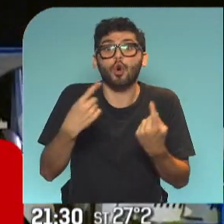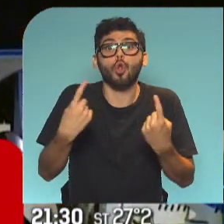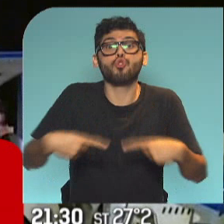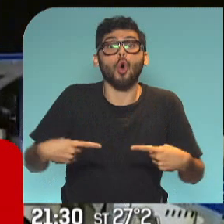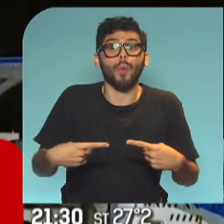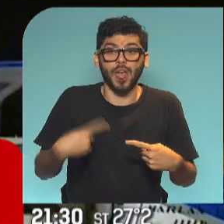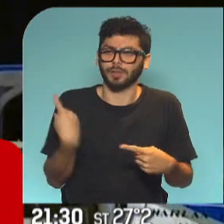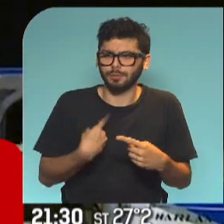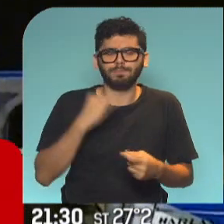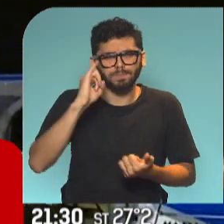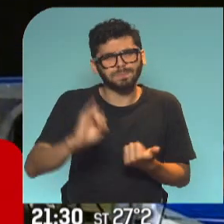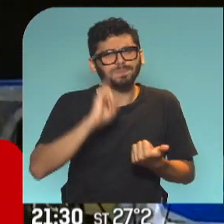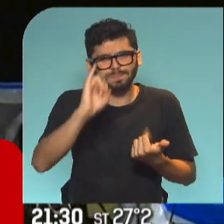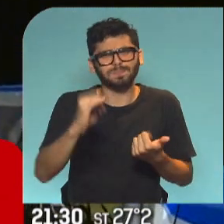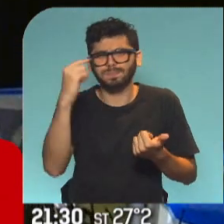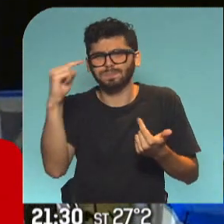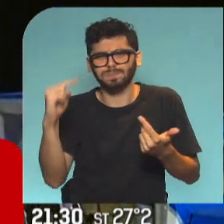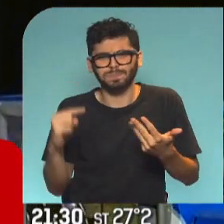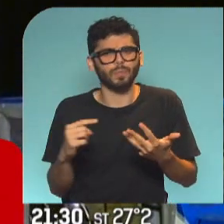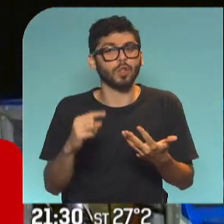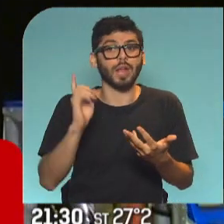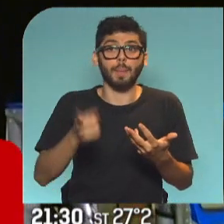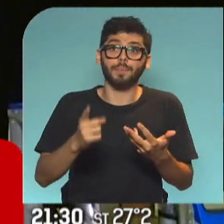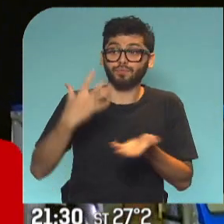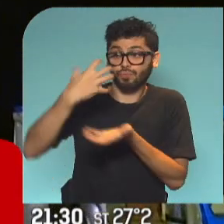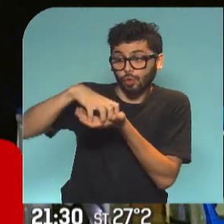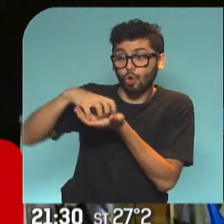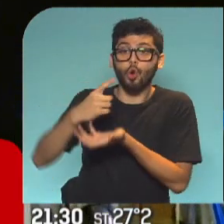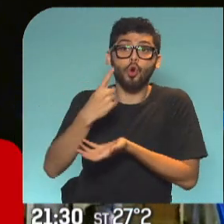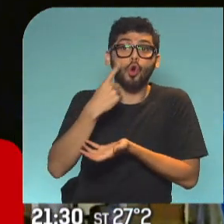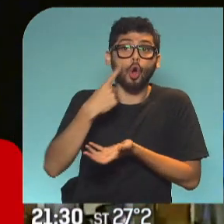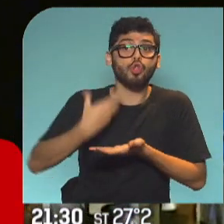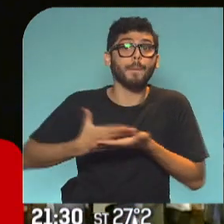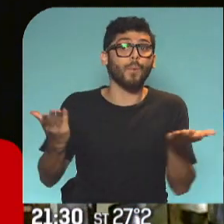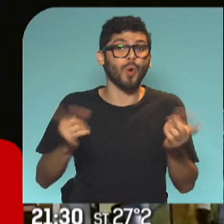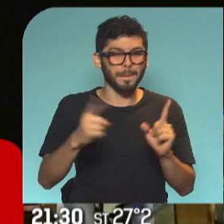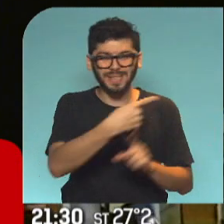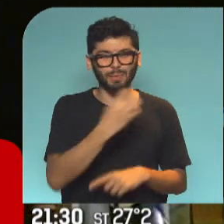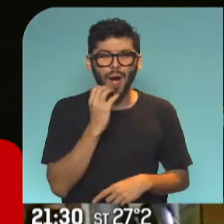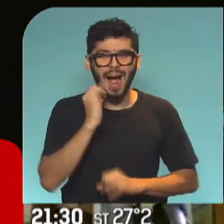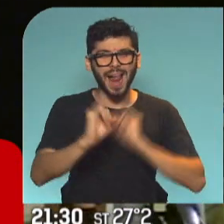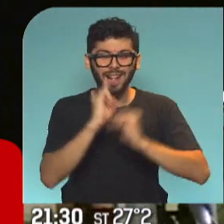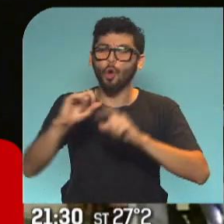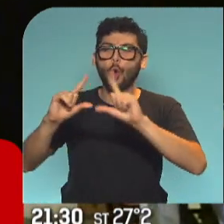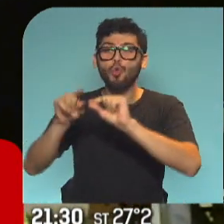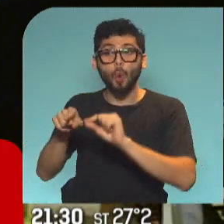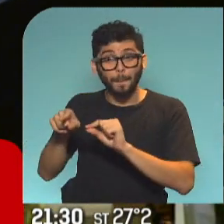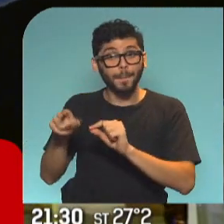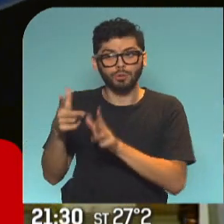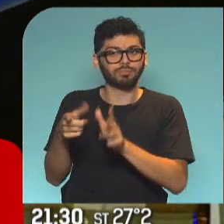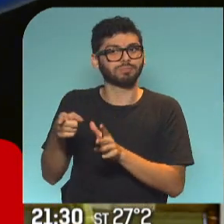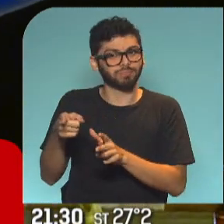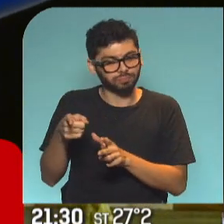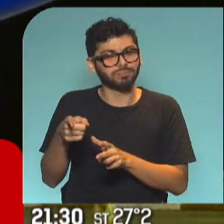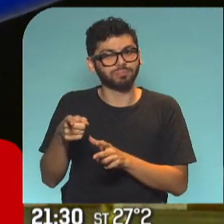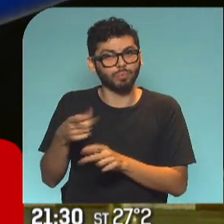hemos ido contando. El monitoreo público al que hacía referencia recién Ariel y que citabas los números es otra